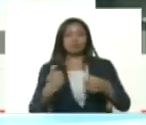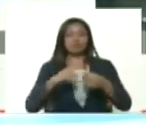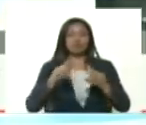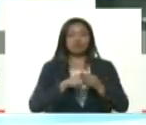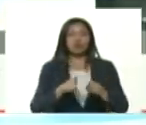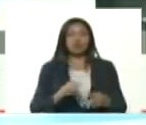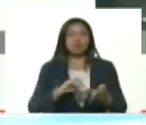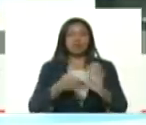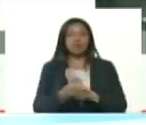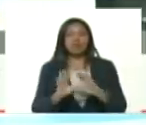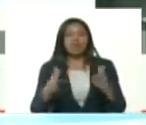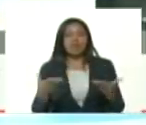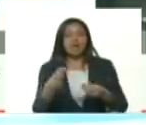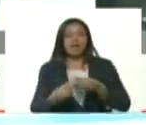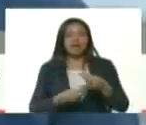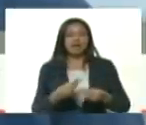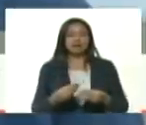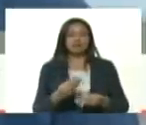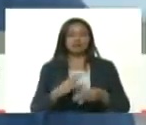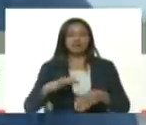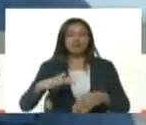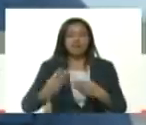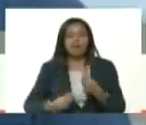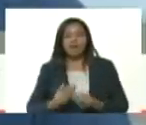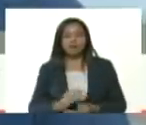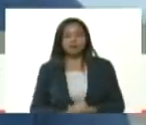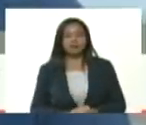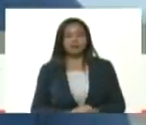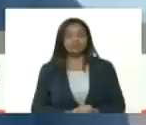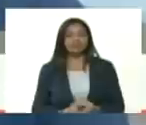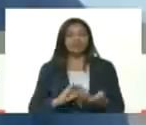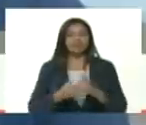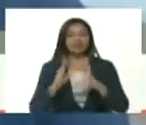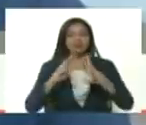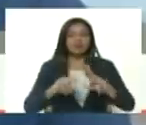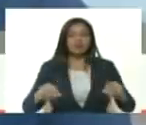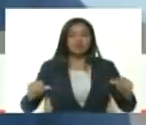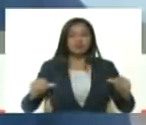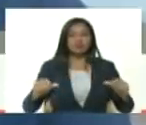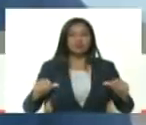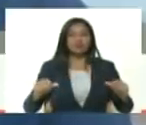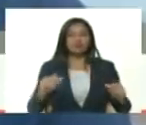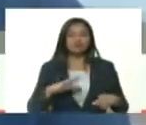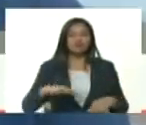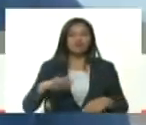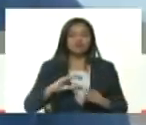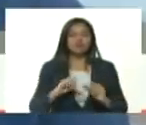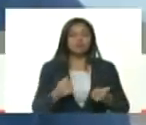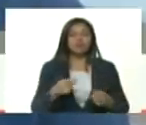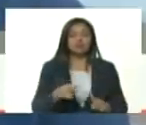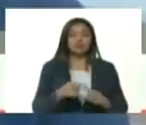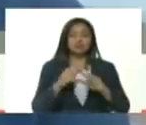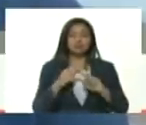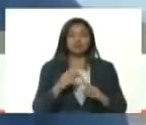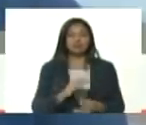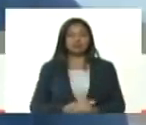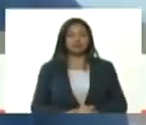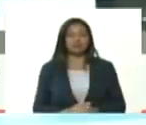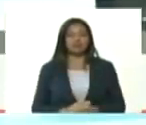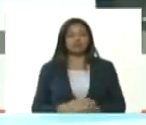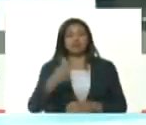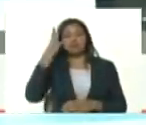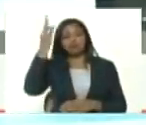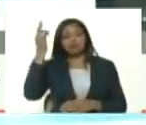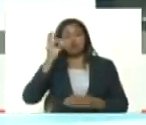Sí, ¿qué hace una BRICOC y dónde lo hace? Bueno, lo hace en el territorio donde ellos fueron seleccionados. Del Consejo Comunal